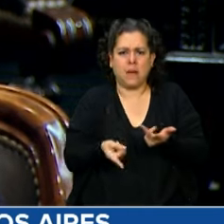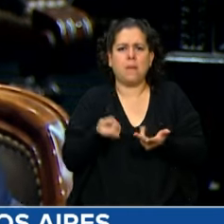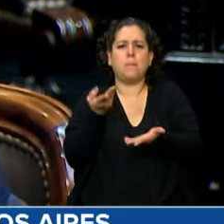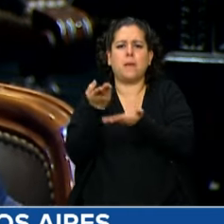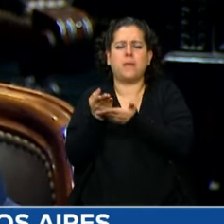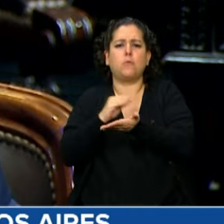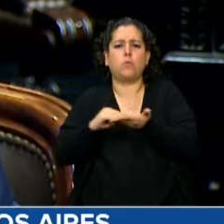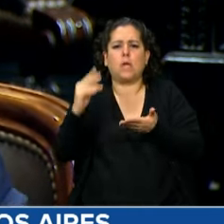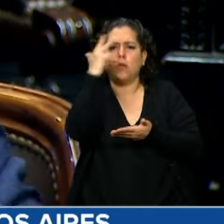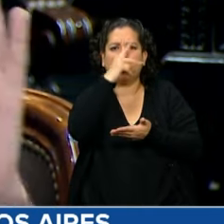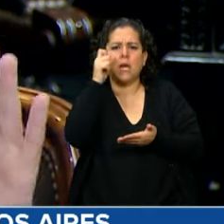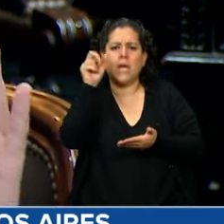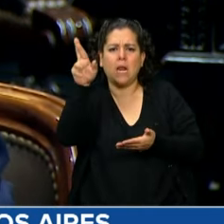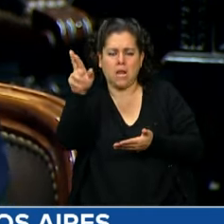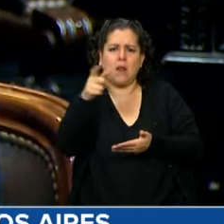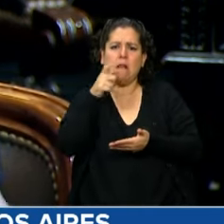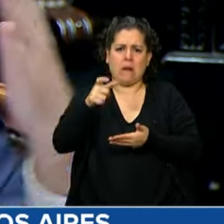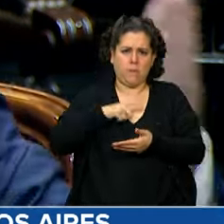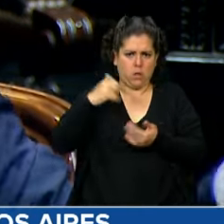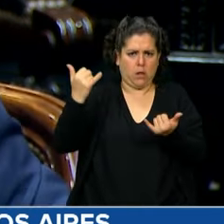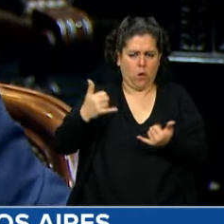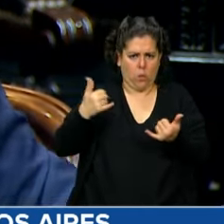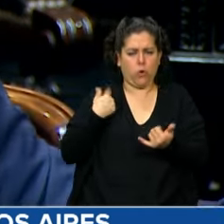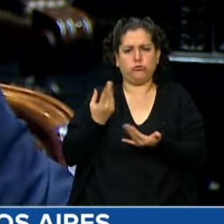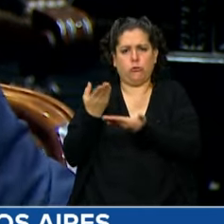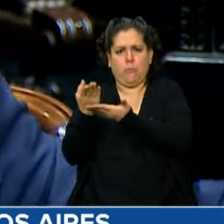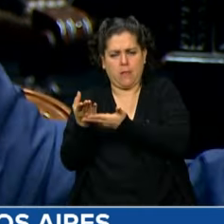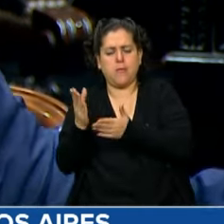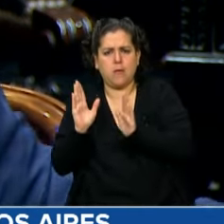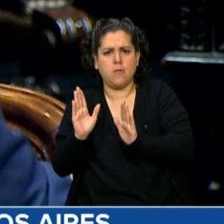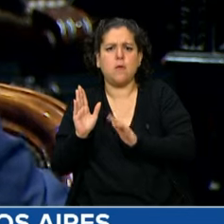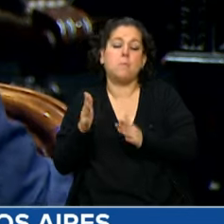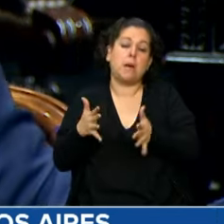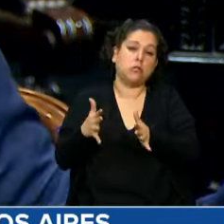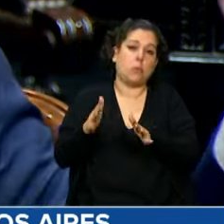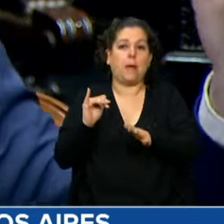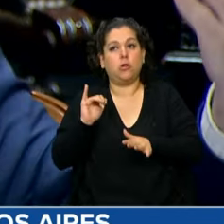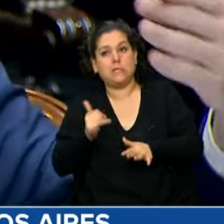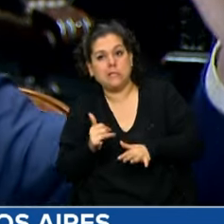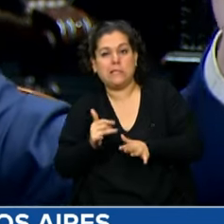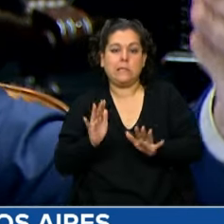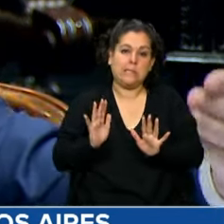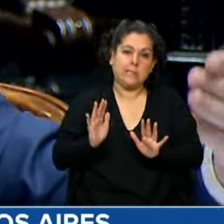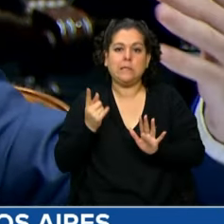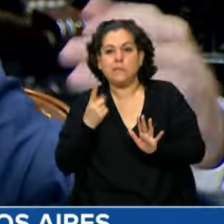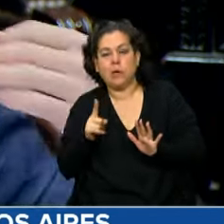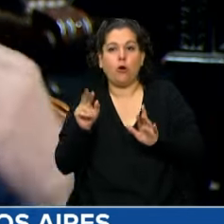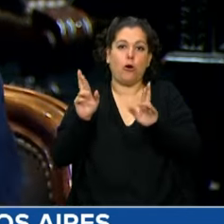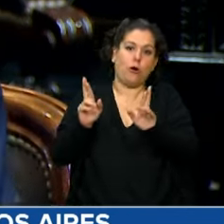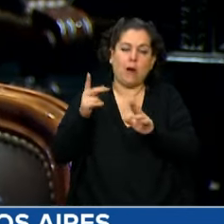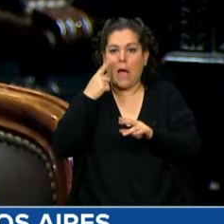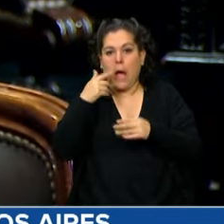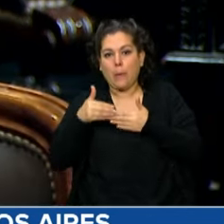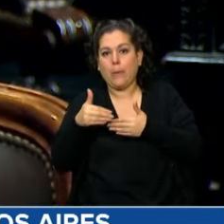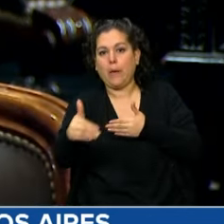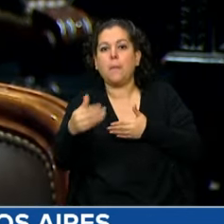al diputado heller que tuvo una respuesta eh más o menos afirmativa pero digo Espero que lo podamos ver un